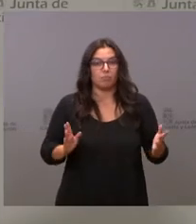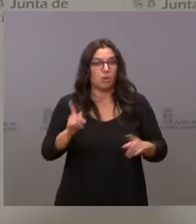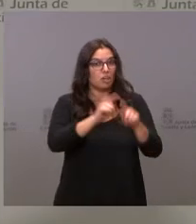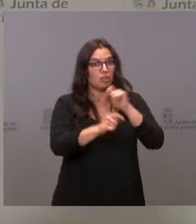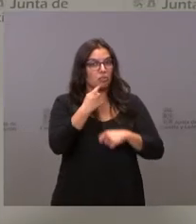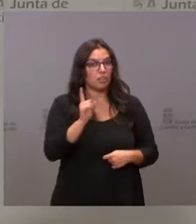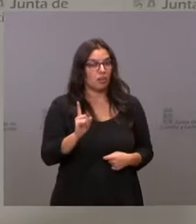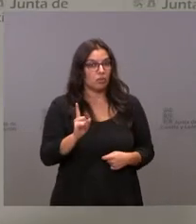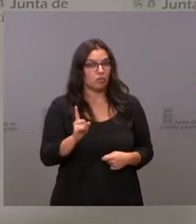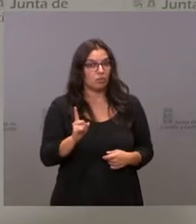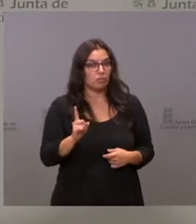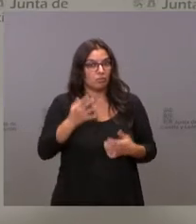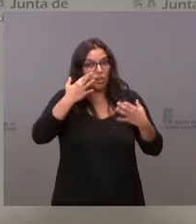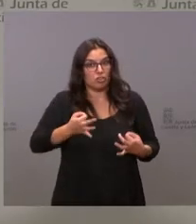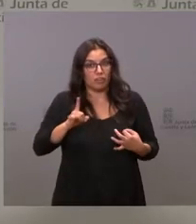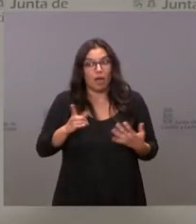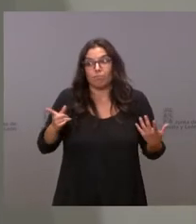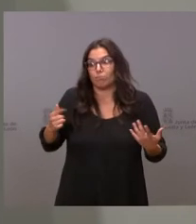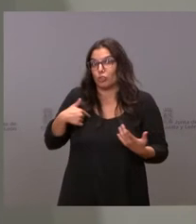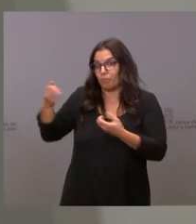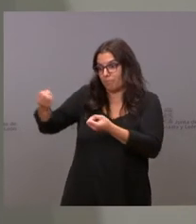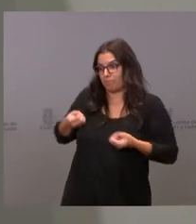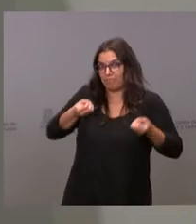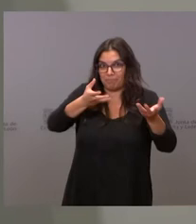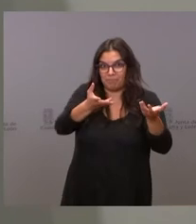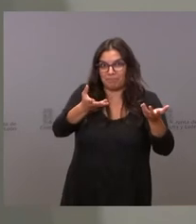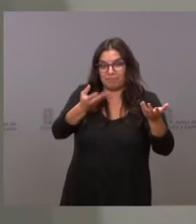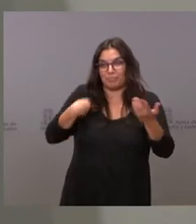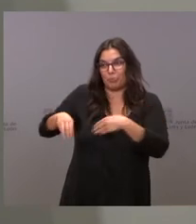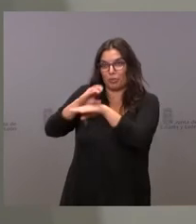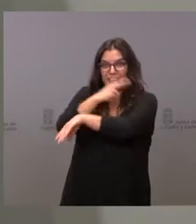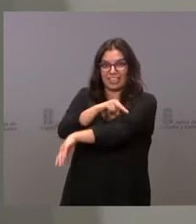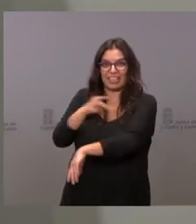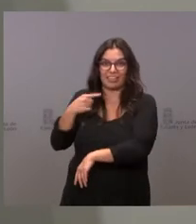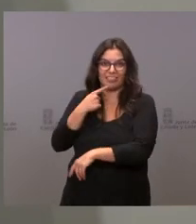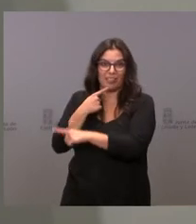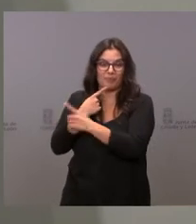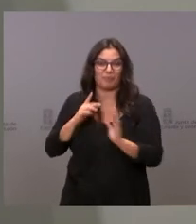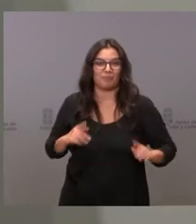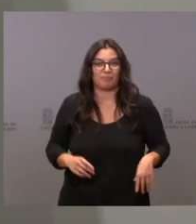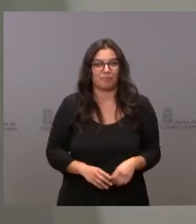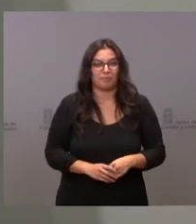dice que no es verdad. Bueno, yo le he trasladado la información que me traslada la Consejería de Sanidad.